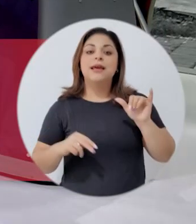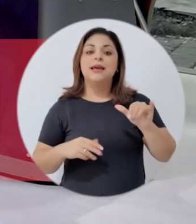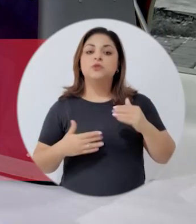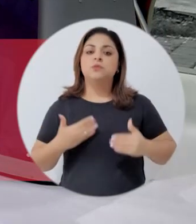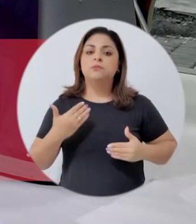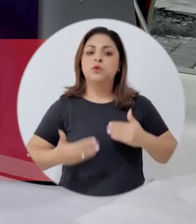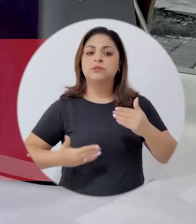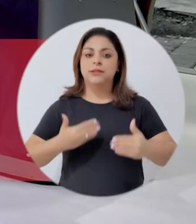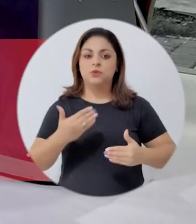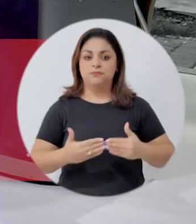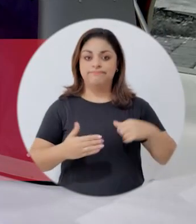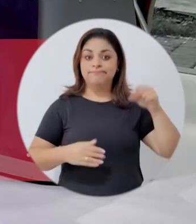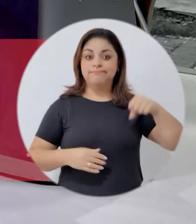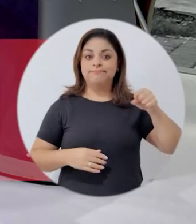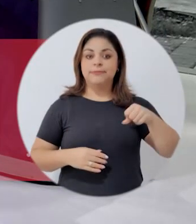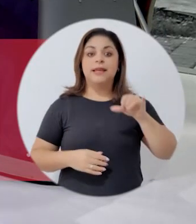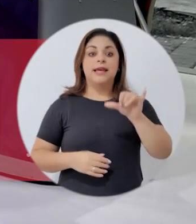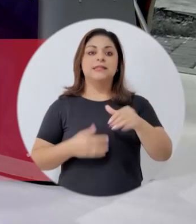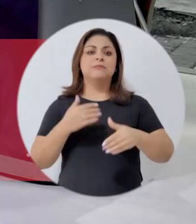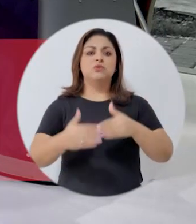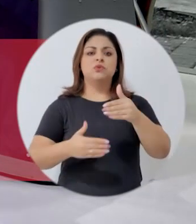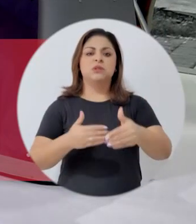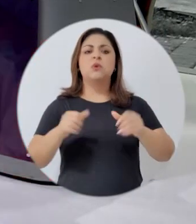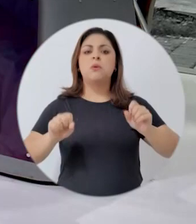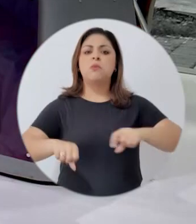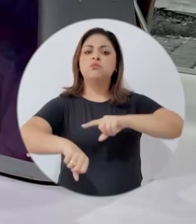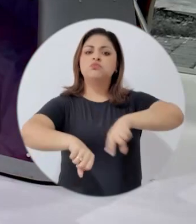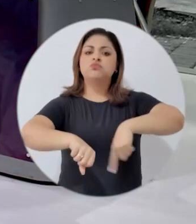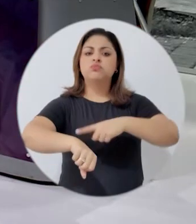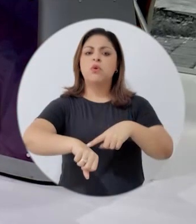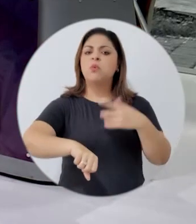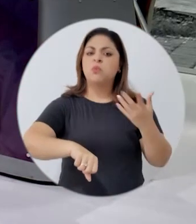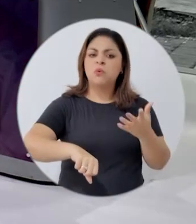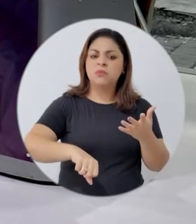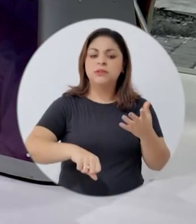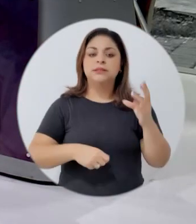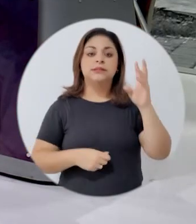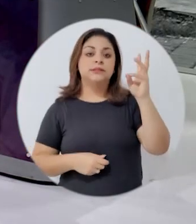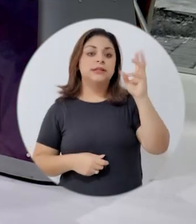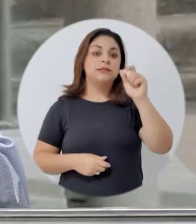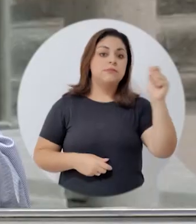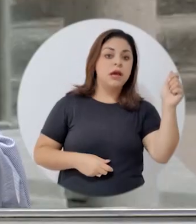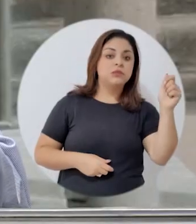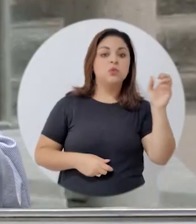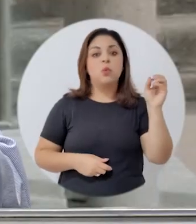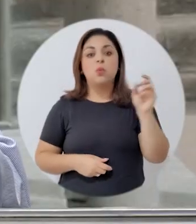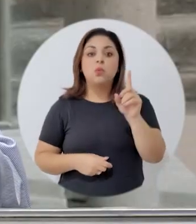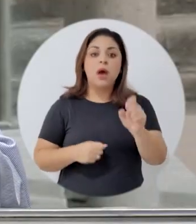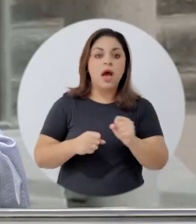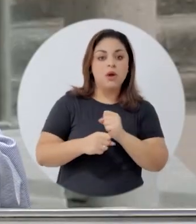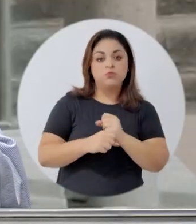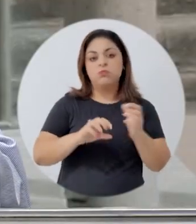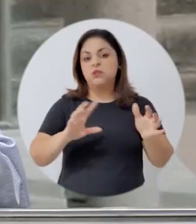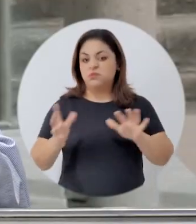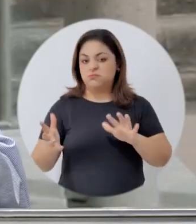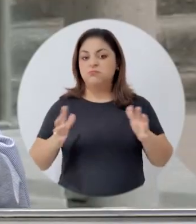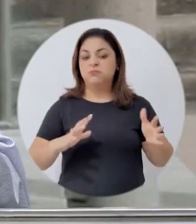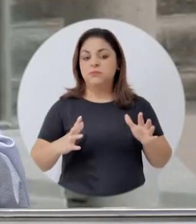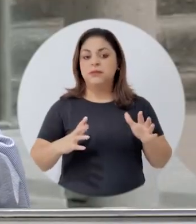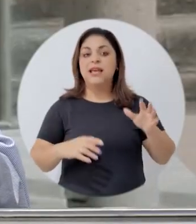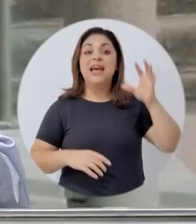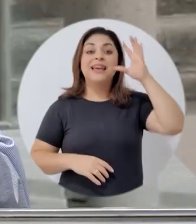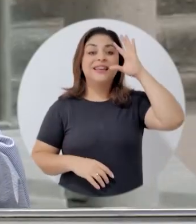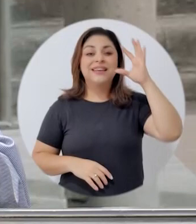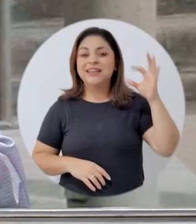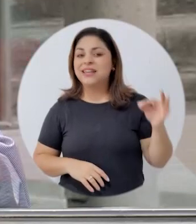proceso, y este proceso puede durar de alrededor de 6 meses a 1 año. Creo que el